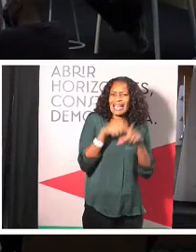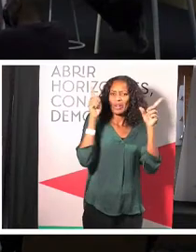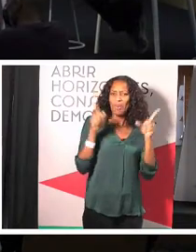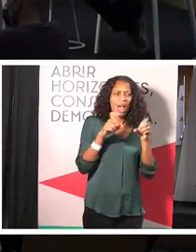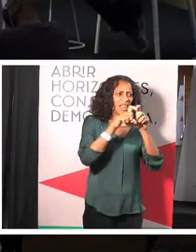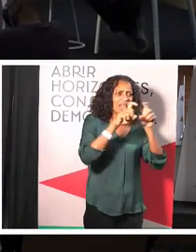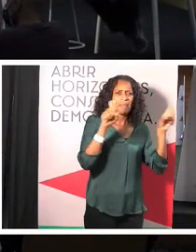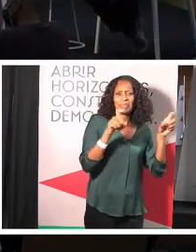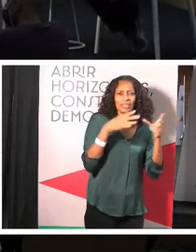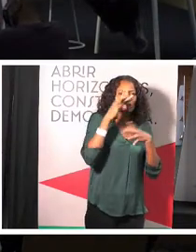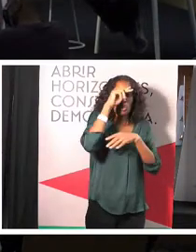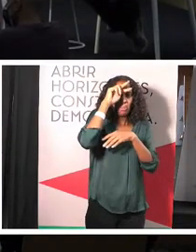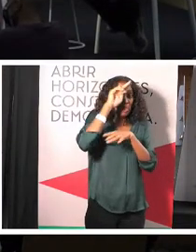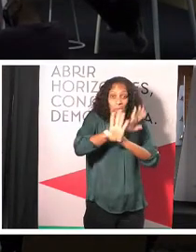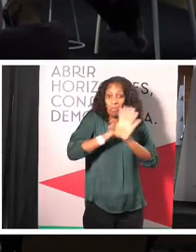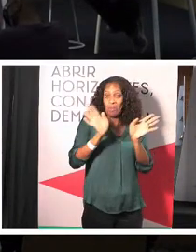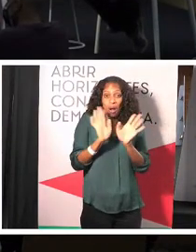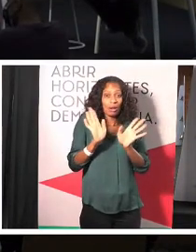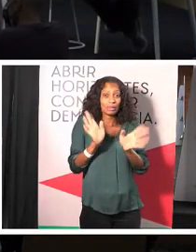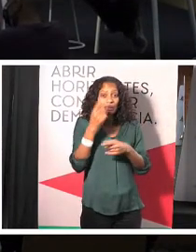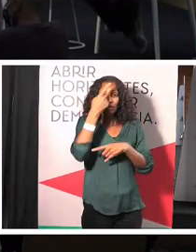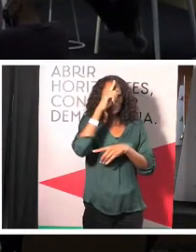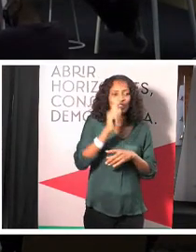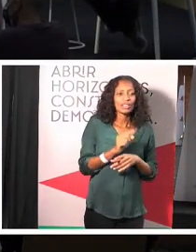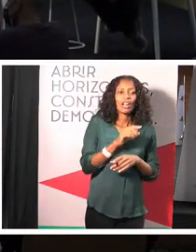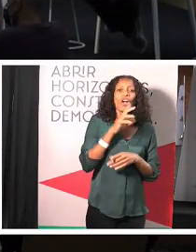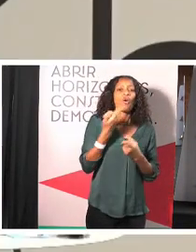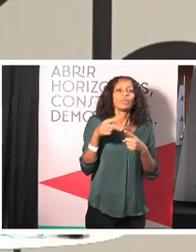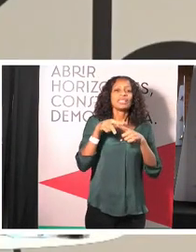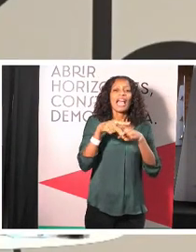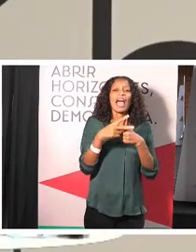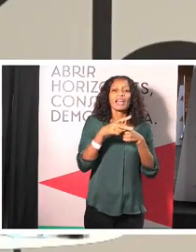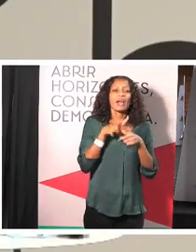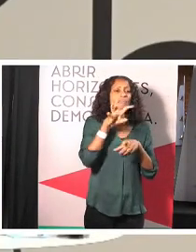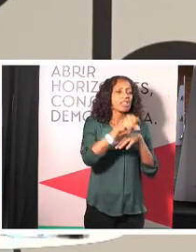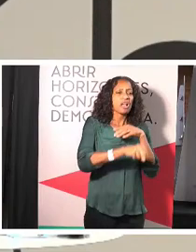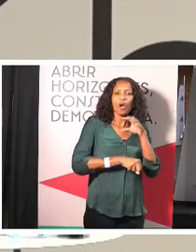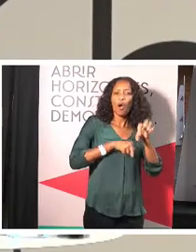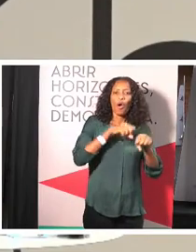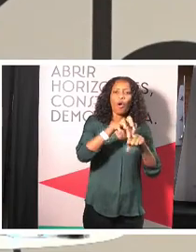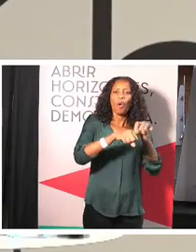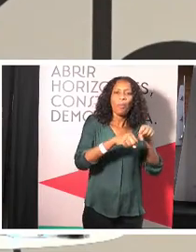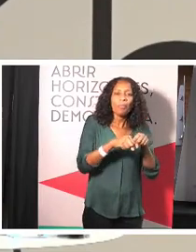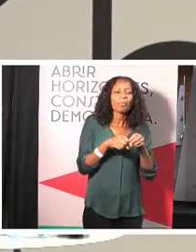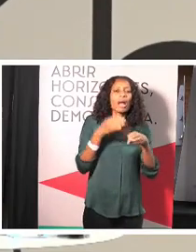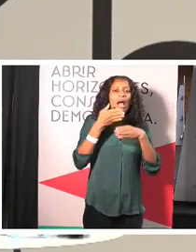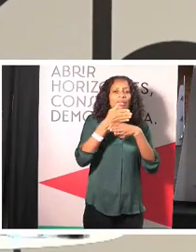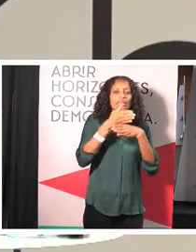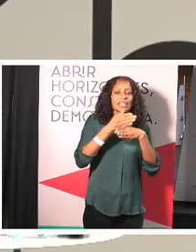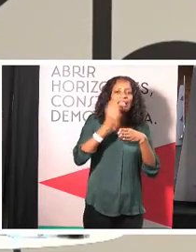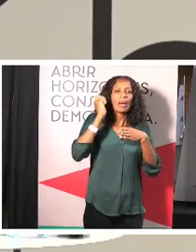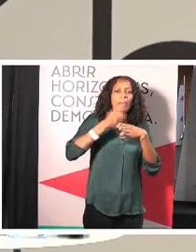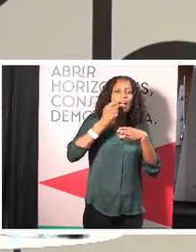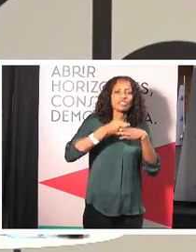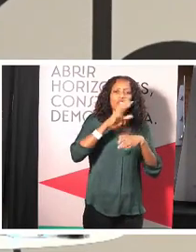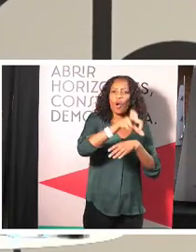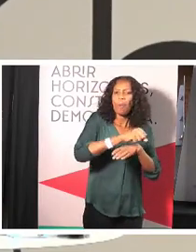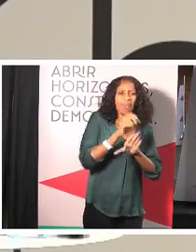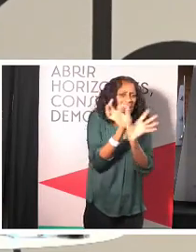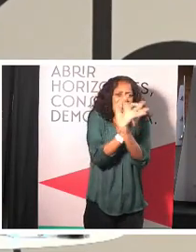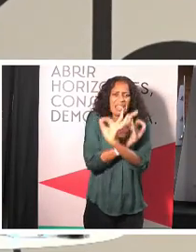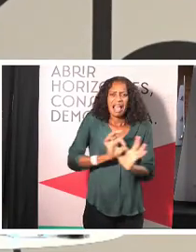empresa, no se tiene por qué preocupar, no tiene por qué comprar las herramientas de su trabajo, su martillo, su sierra, no tiene que preocuparse de